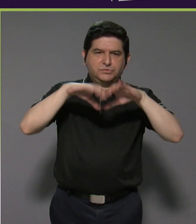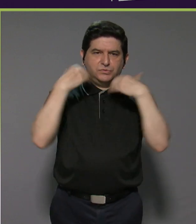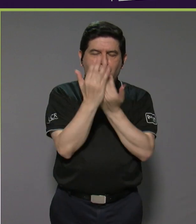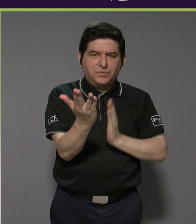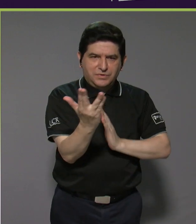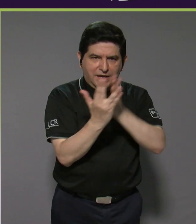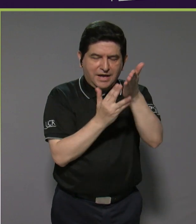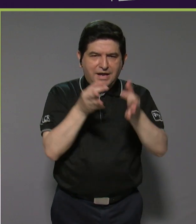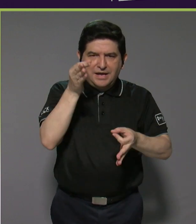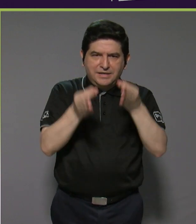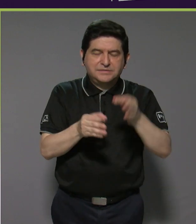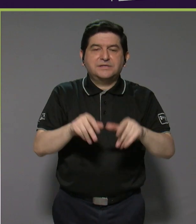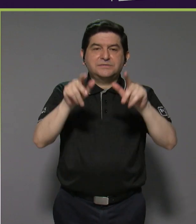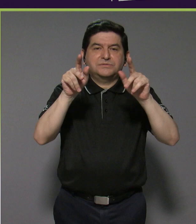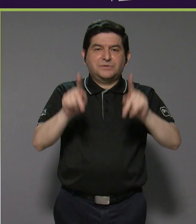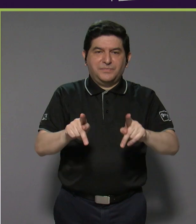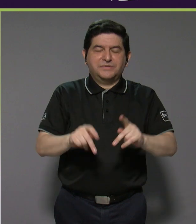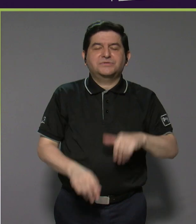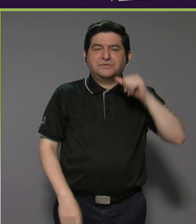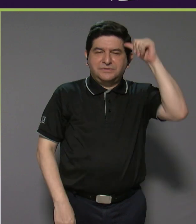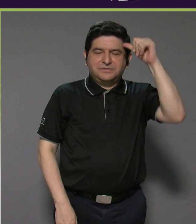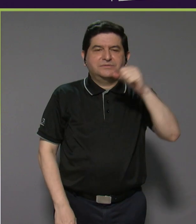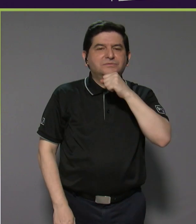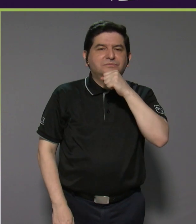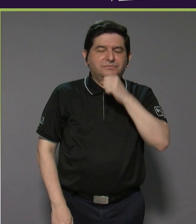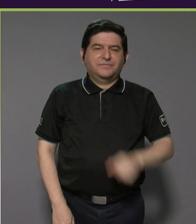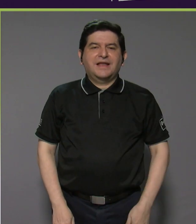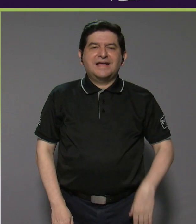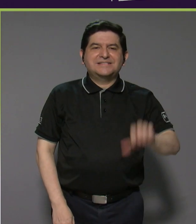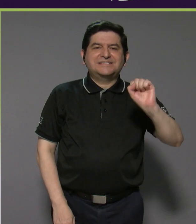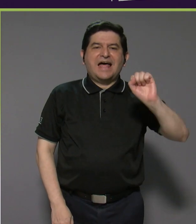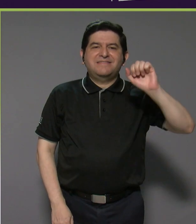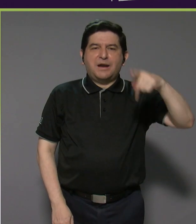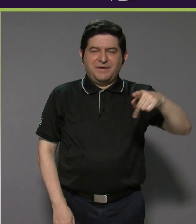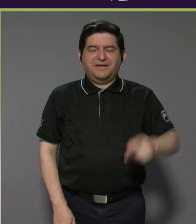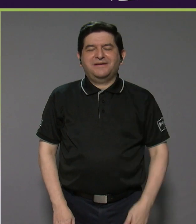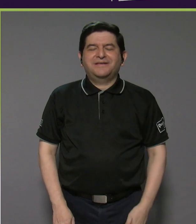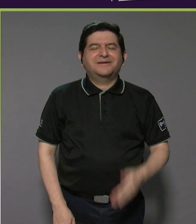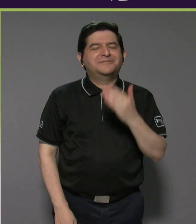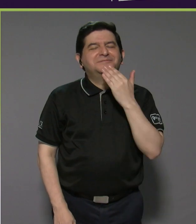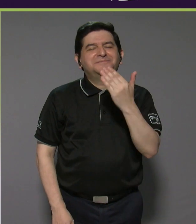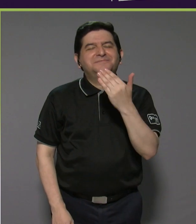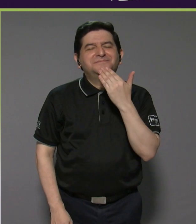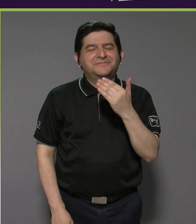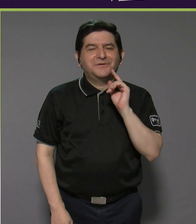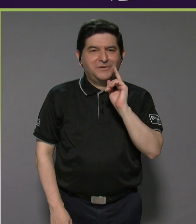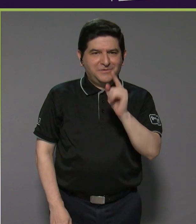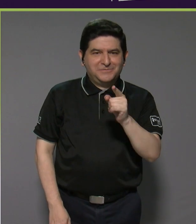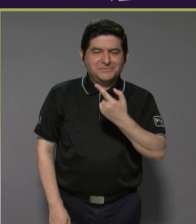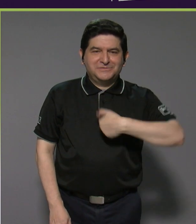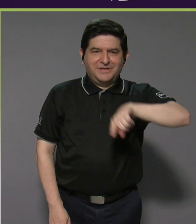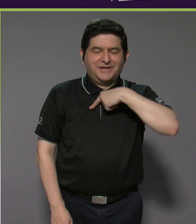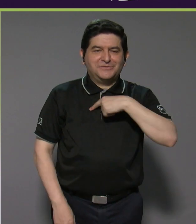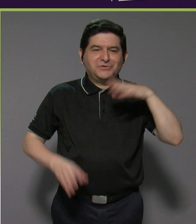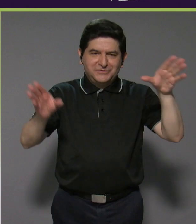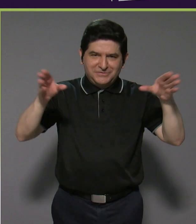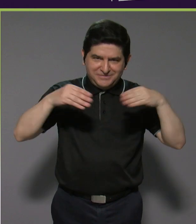Acceso a la Justicia para la Población Adulta Mayor, doña Sandra Pereira. Muchas gracias, doña Sandra, por habernos